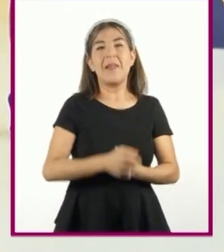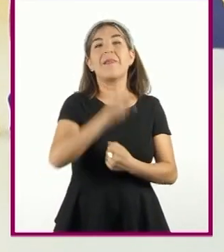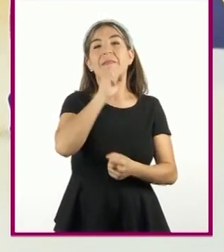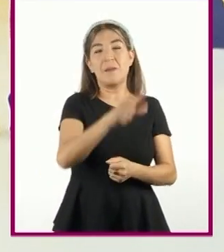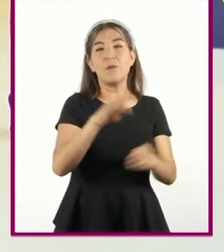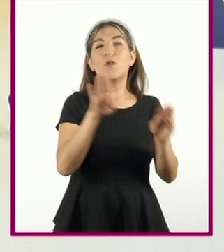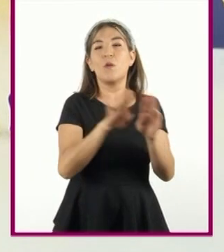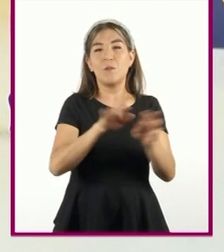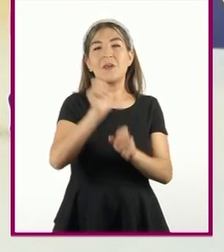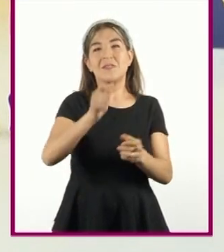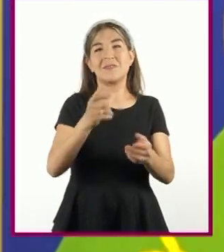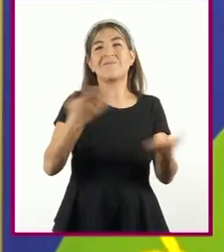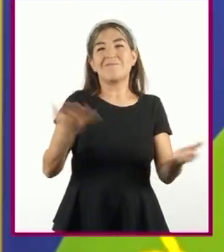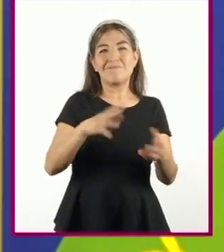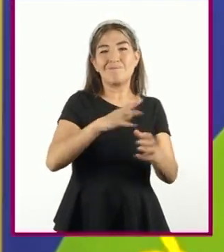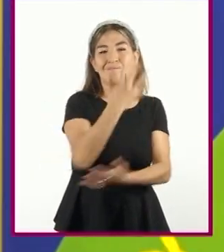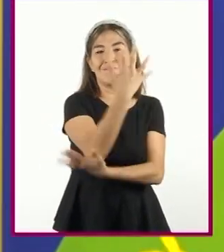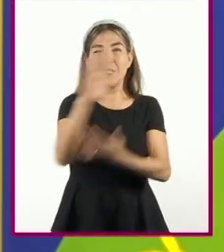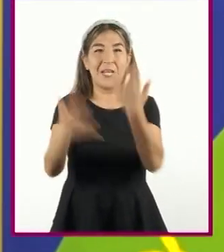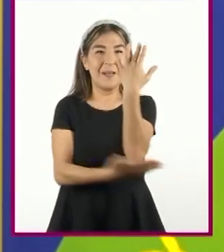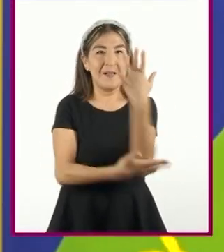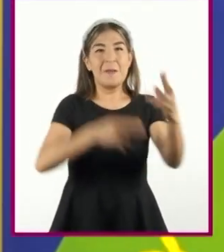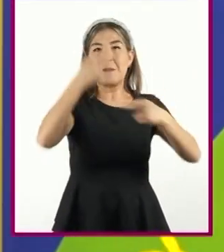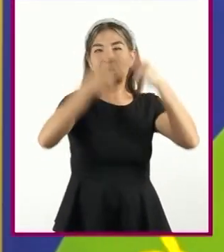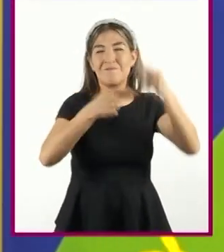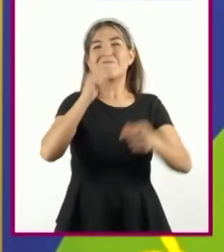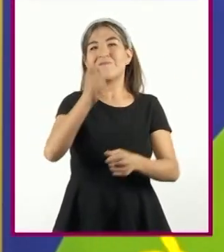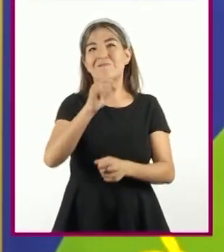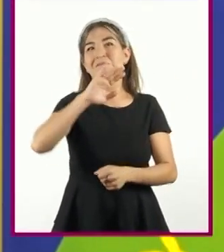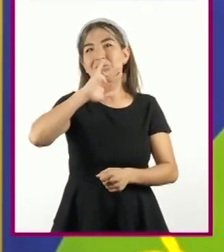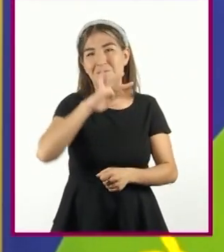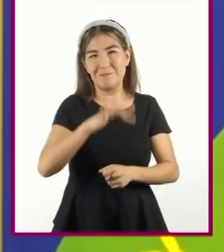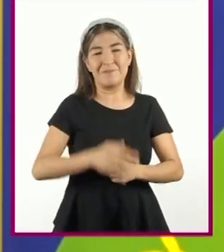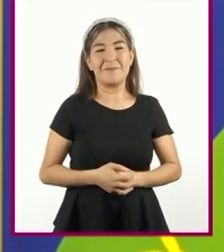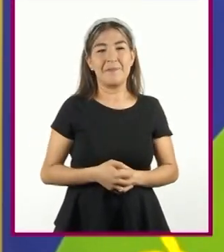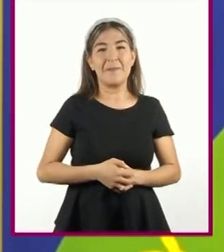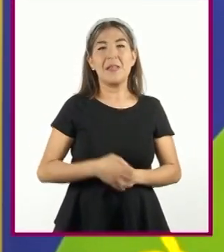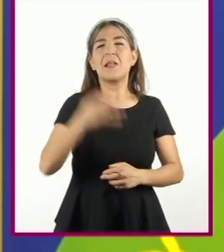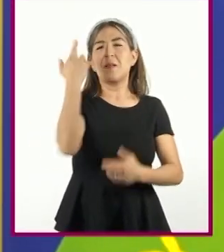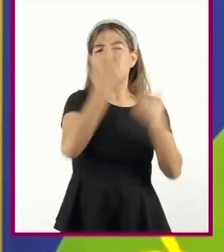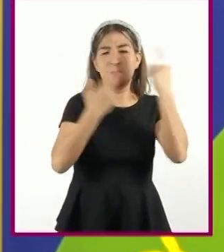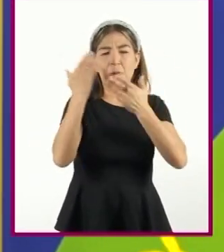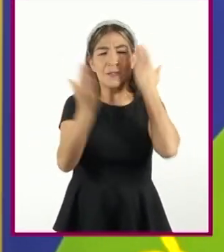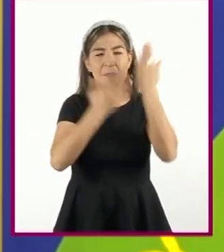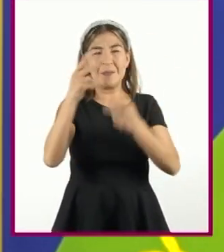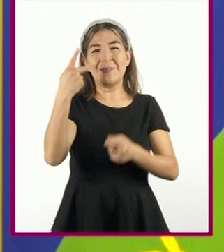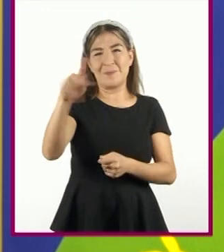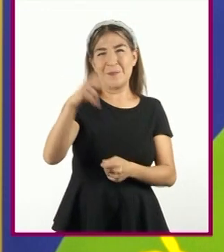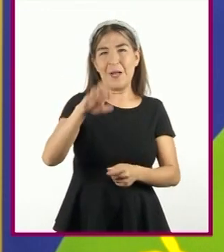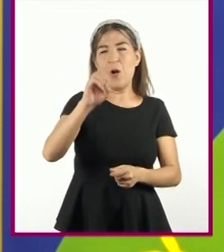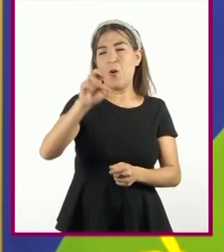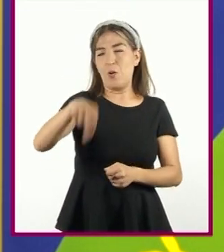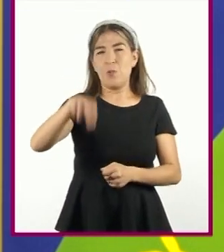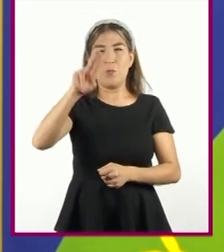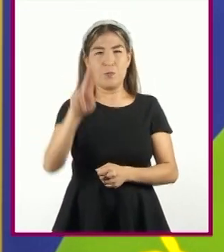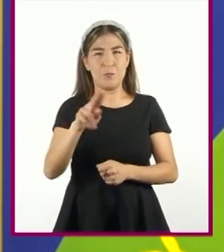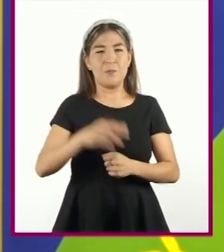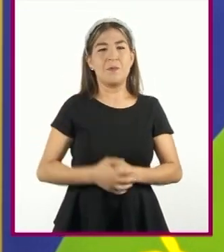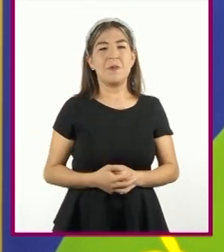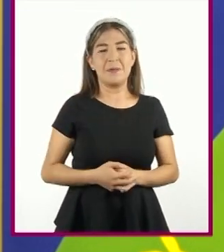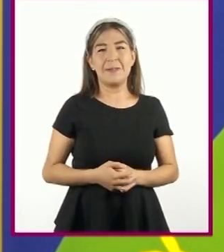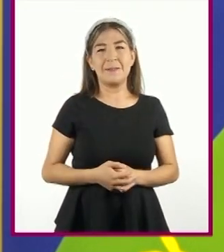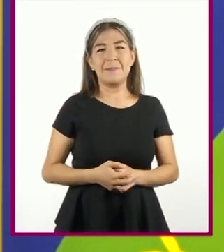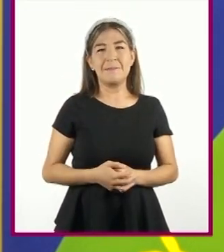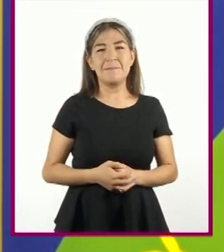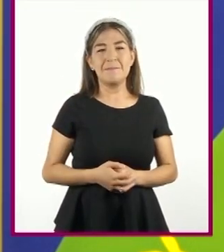la degradación ambiental. De acuerdo con un estudio realizado por la Organización de las Naciones Unidas,